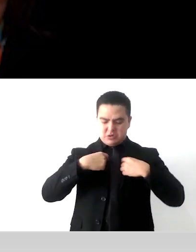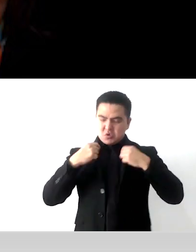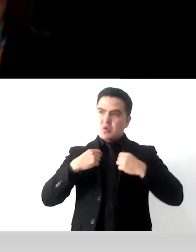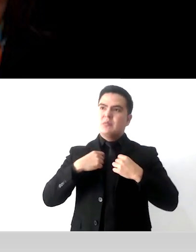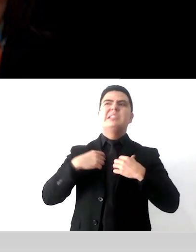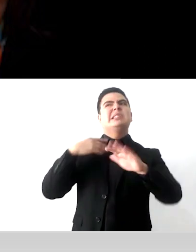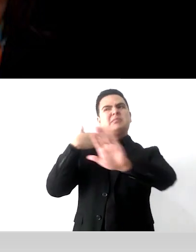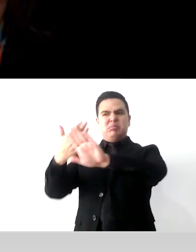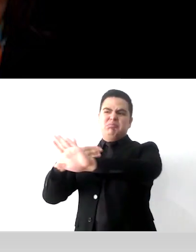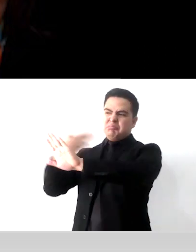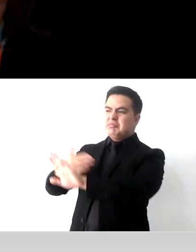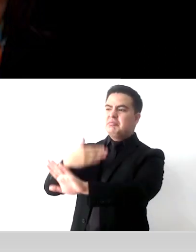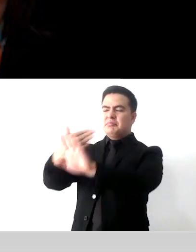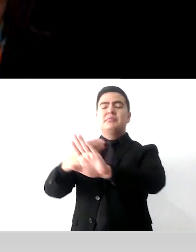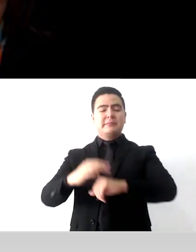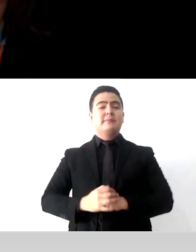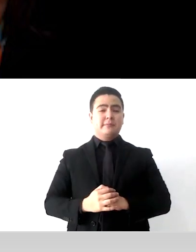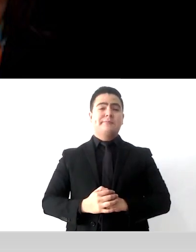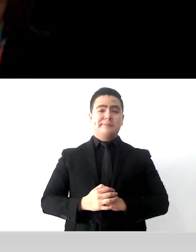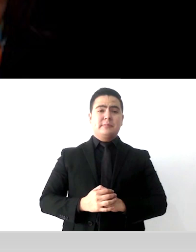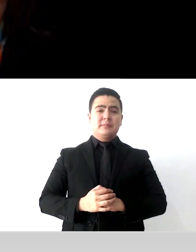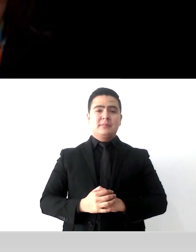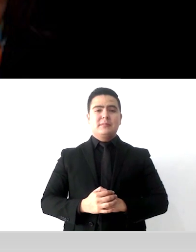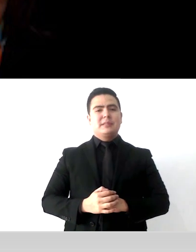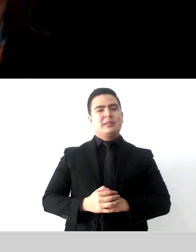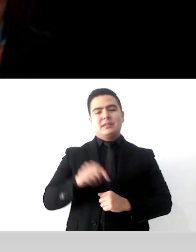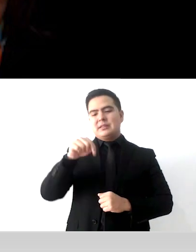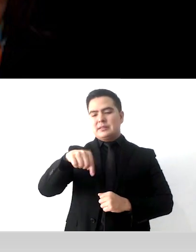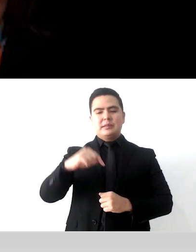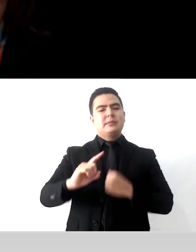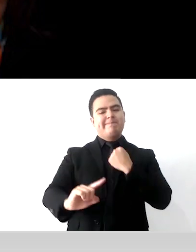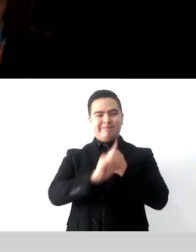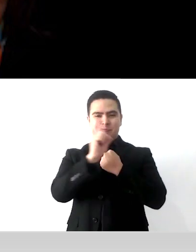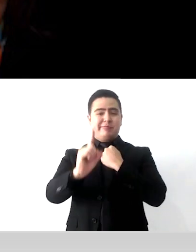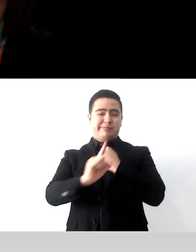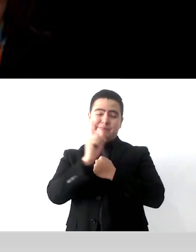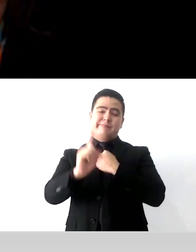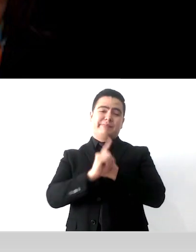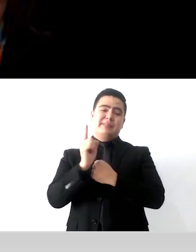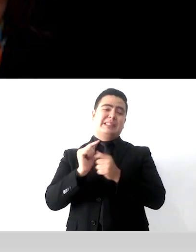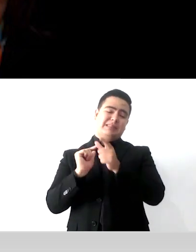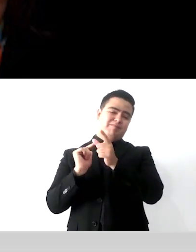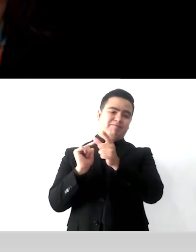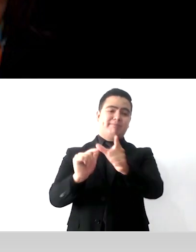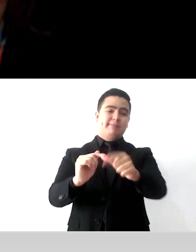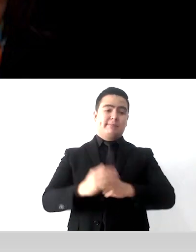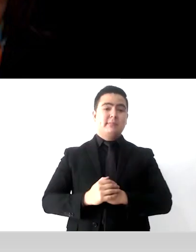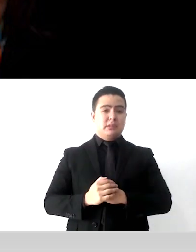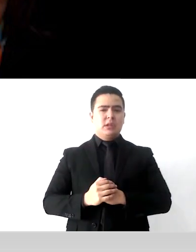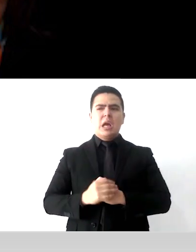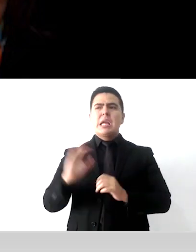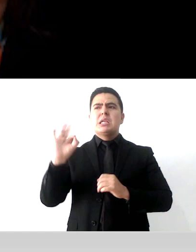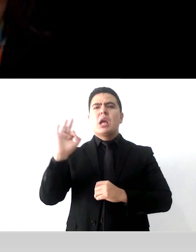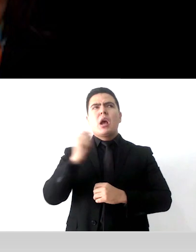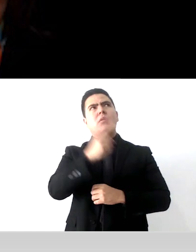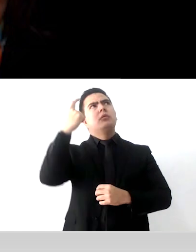vestir. Entonces, es una lucha y batalla permanente. A mí me han dicho, bueno, pero eso también se lo pueden hacer a los hombres.